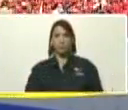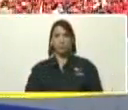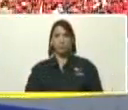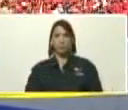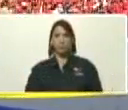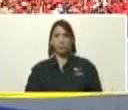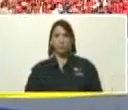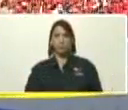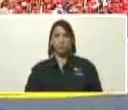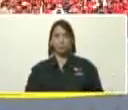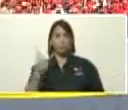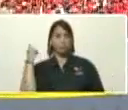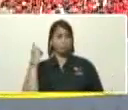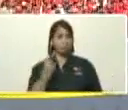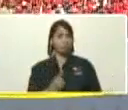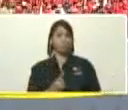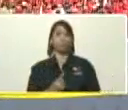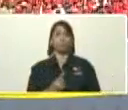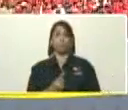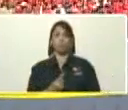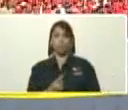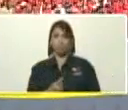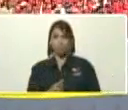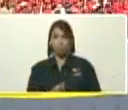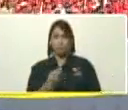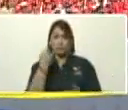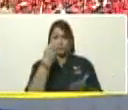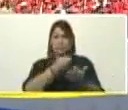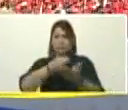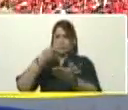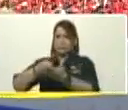Y tenemos que pagar la deuda legislativa.